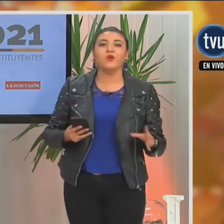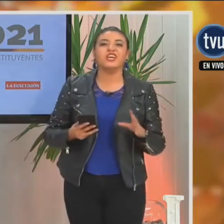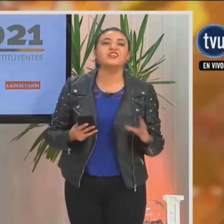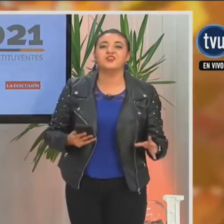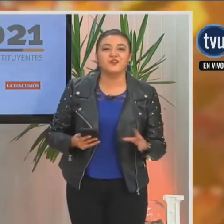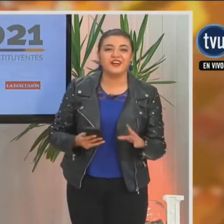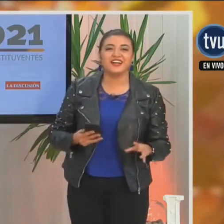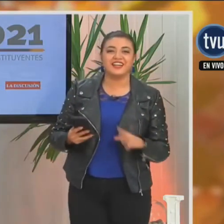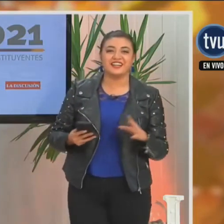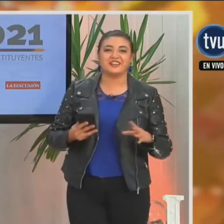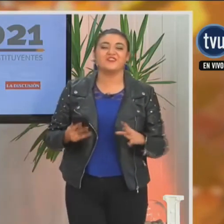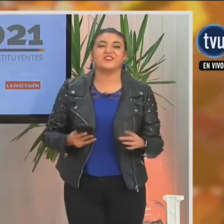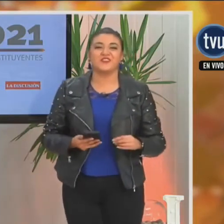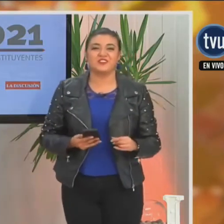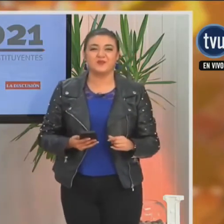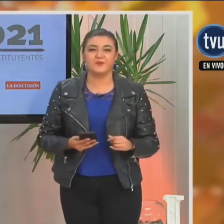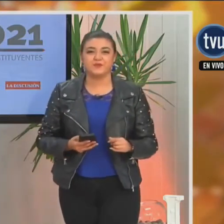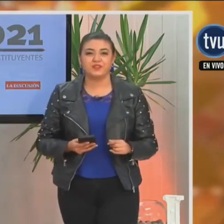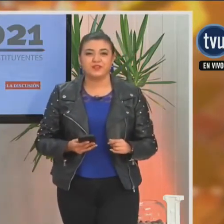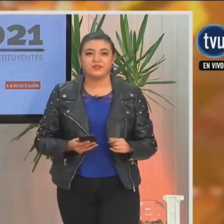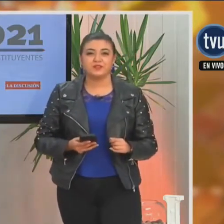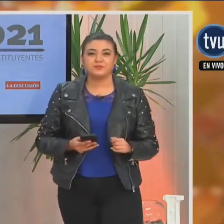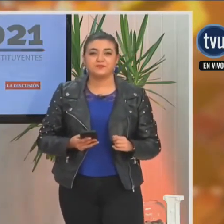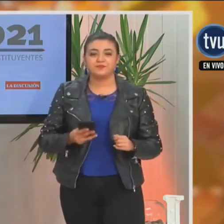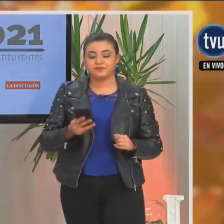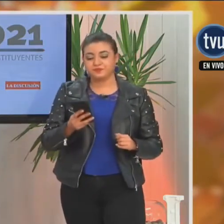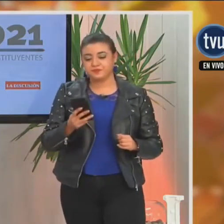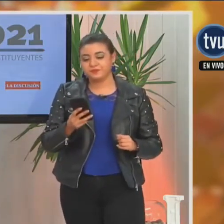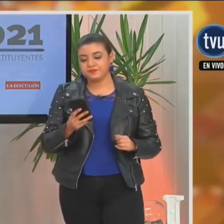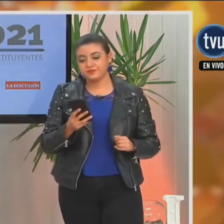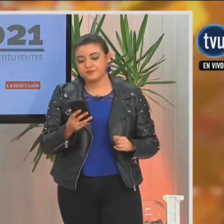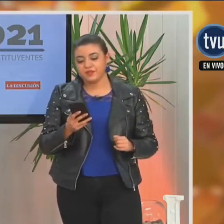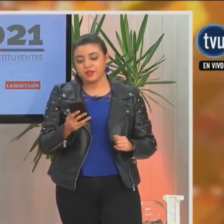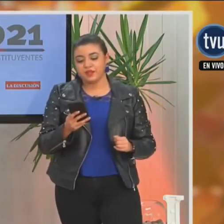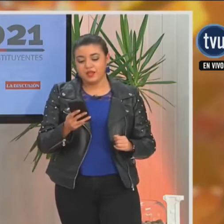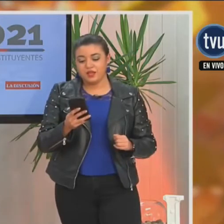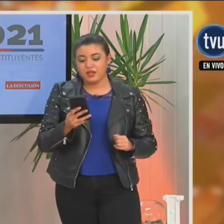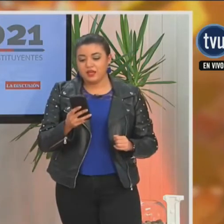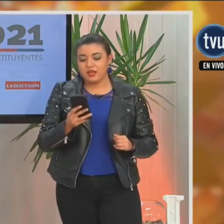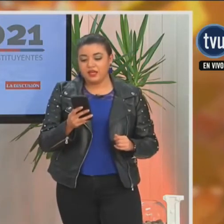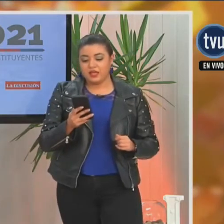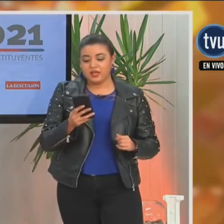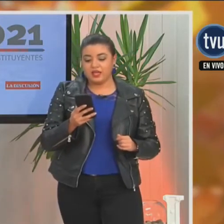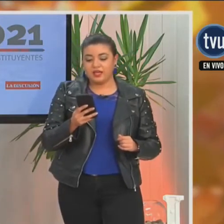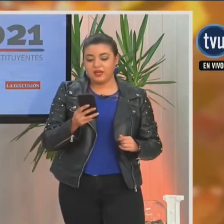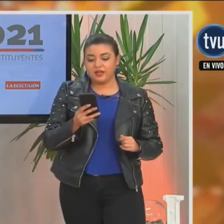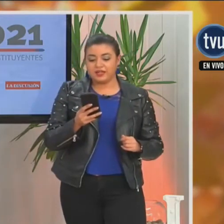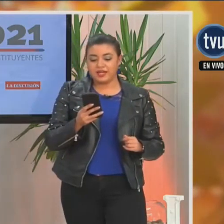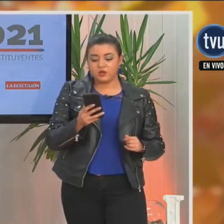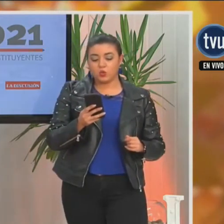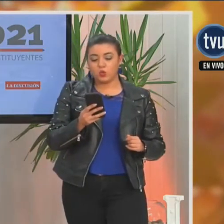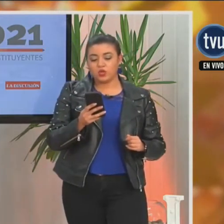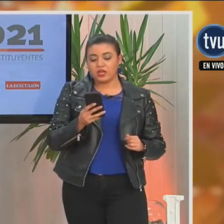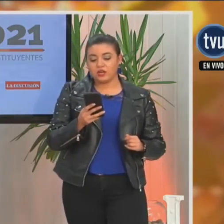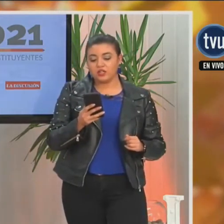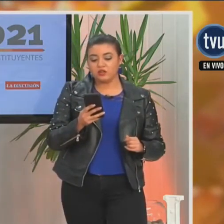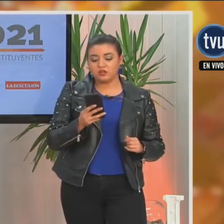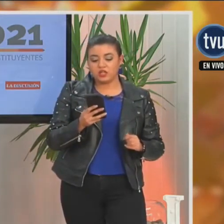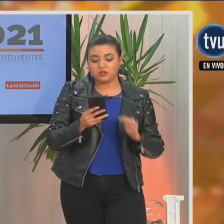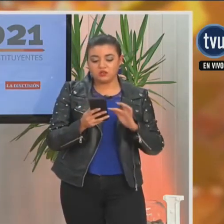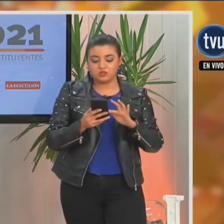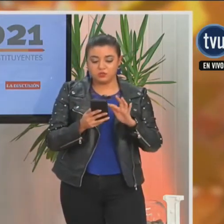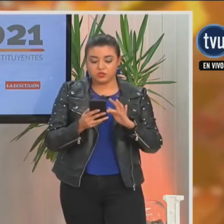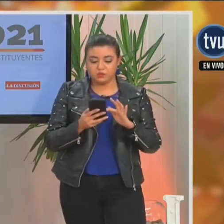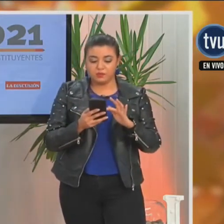un poquito nomás. ¿Cuánto tiempo deberían de estar en el cargo aproximadamente ellos, los gobernadores? El cargo, acá lo tengo